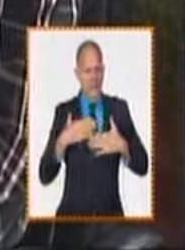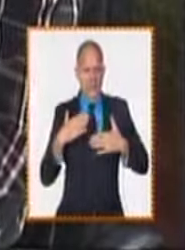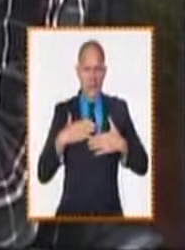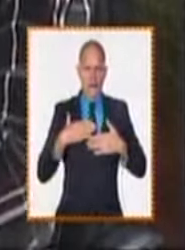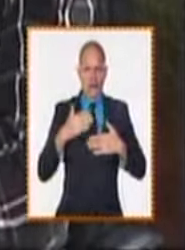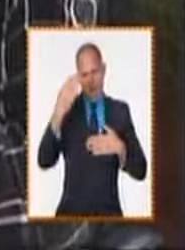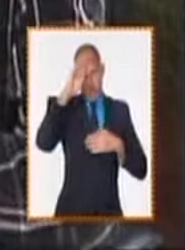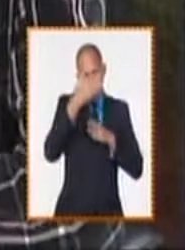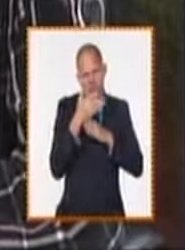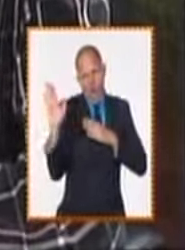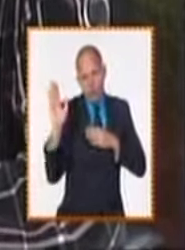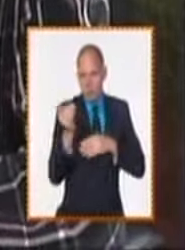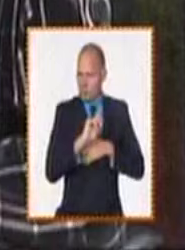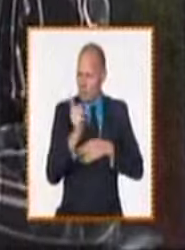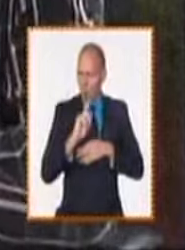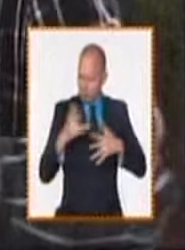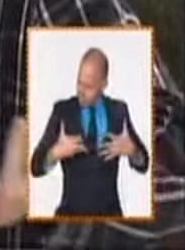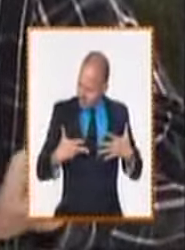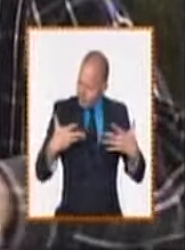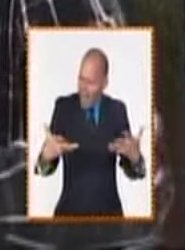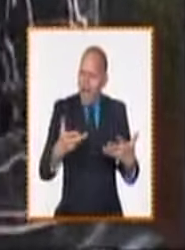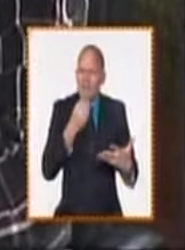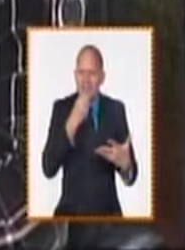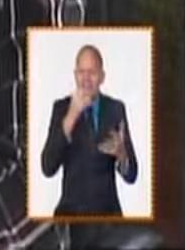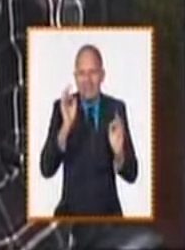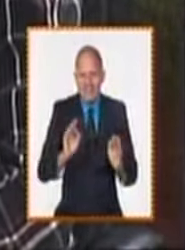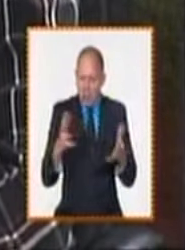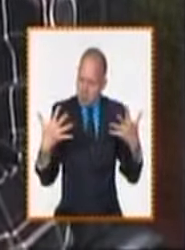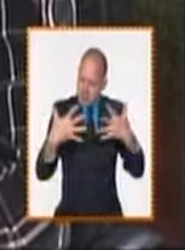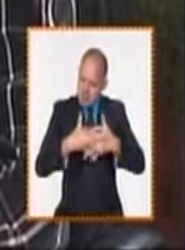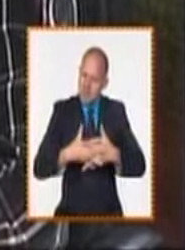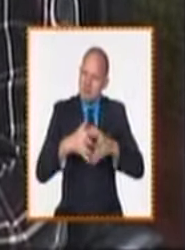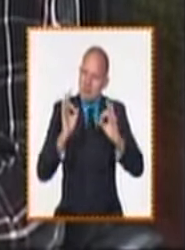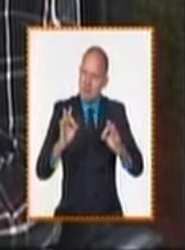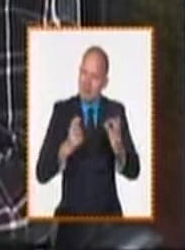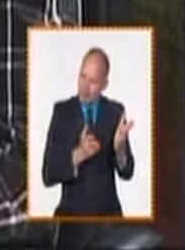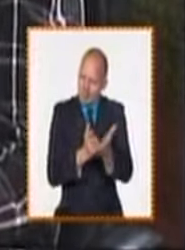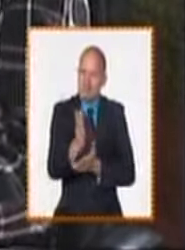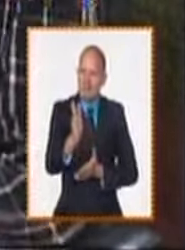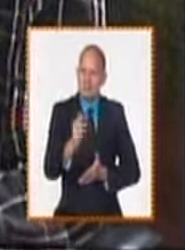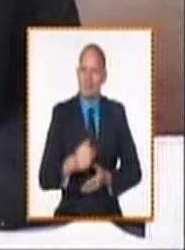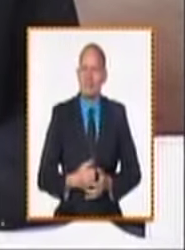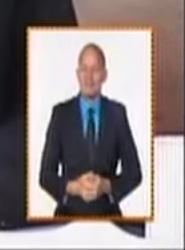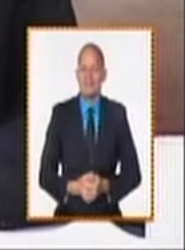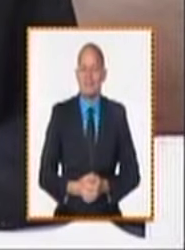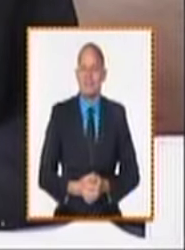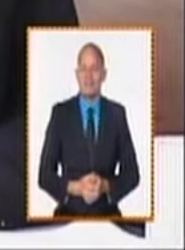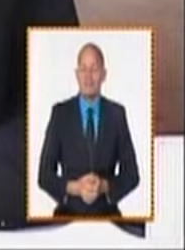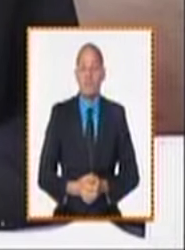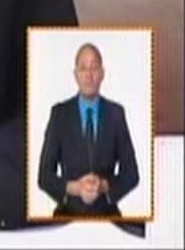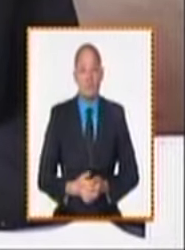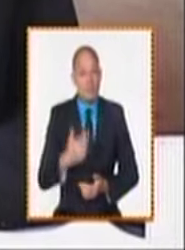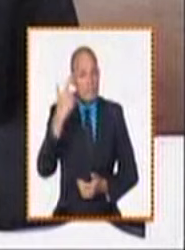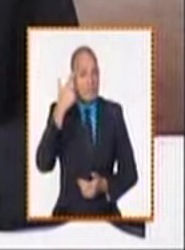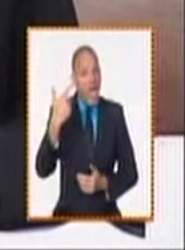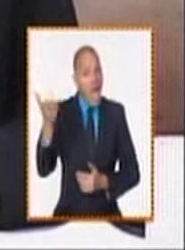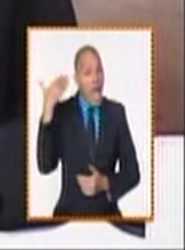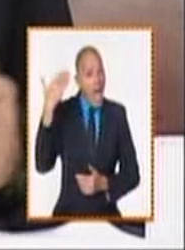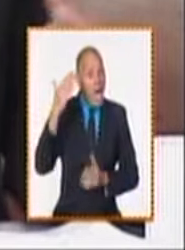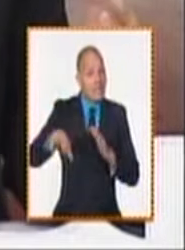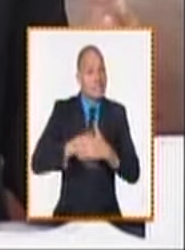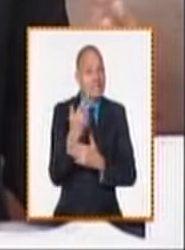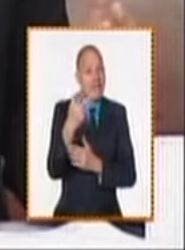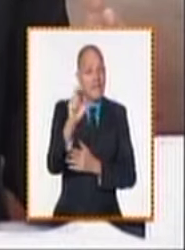tratamos siempre de sumar voluntades como seguimos haciendo en estos tiempos vayamos que sin dudas aquel 20 de octubre